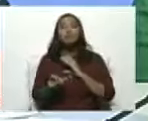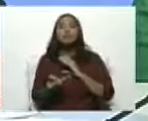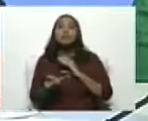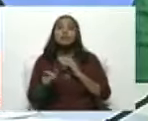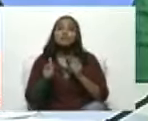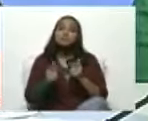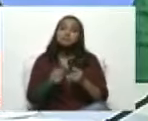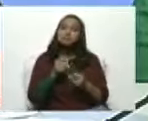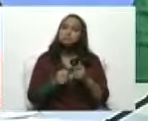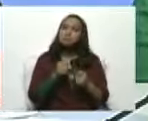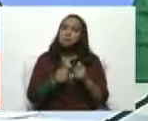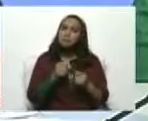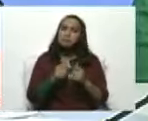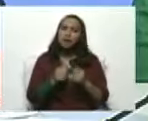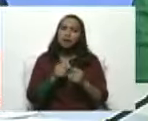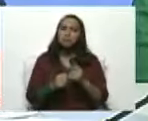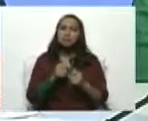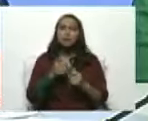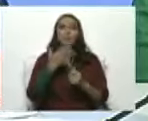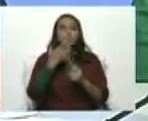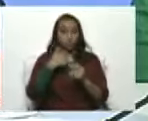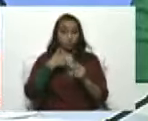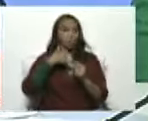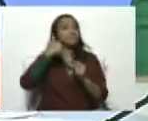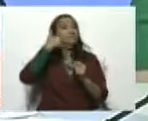su teléfono,